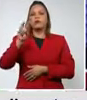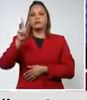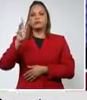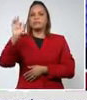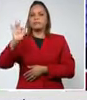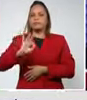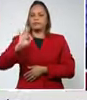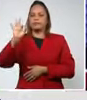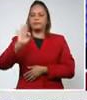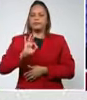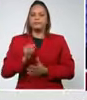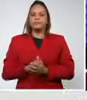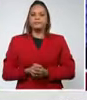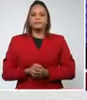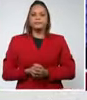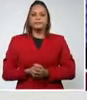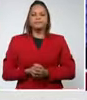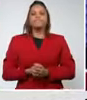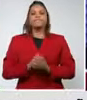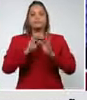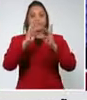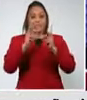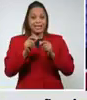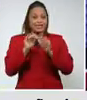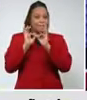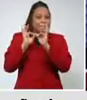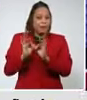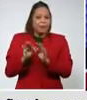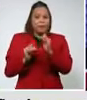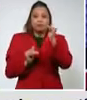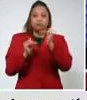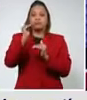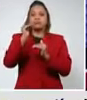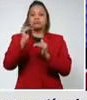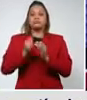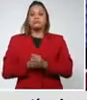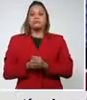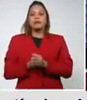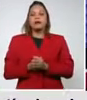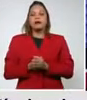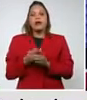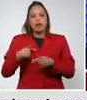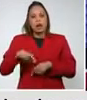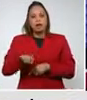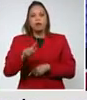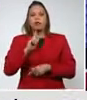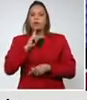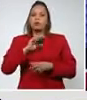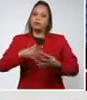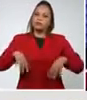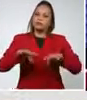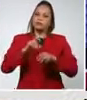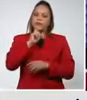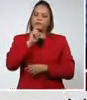51,3%. Es la cifra mayor en esta situación.